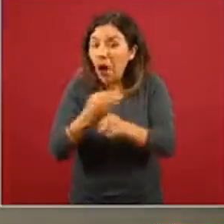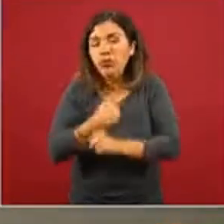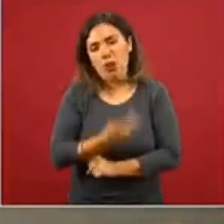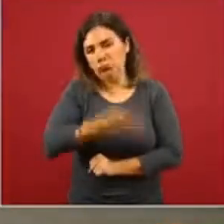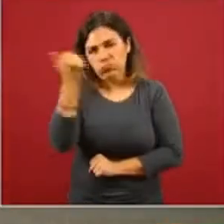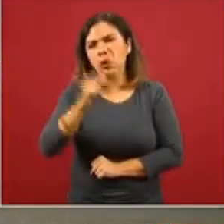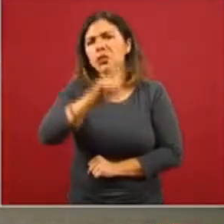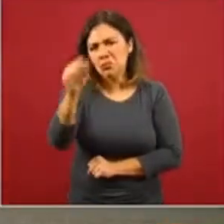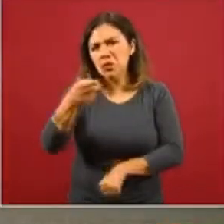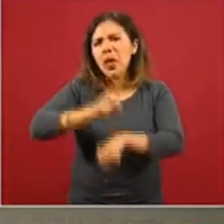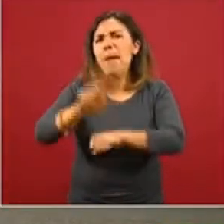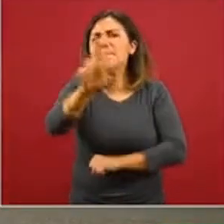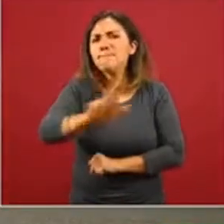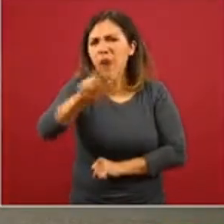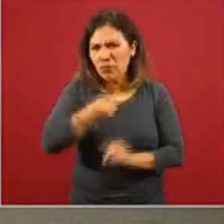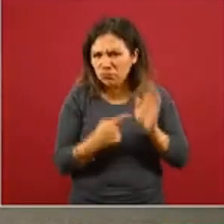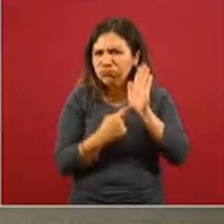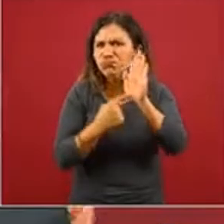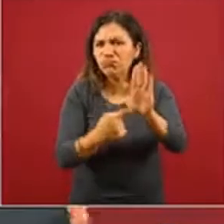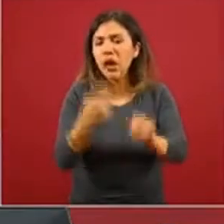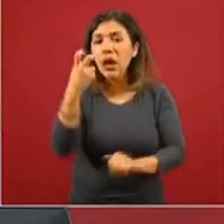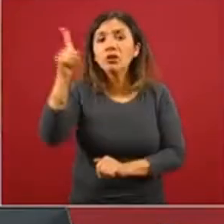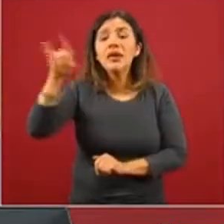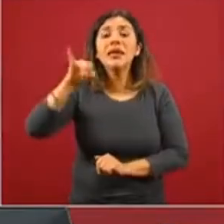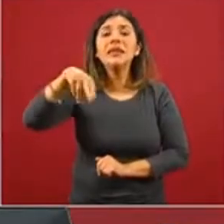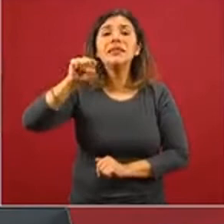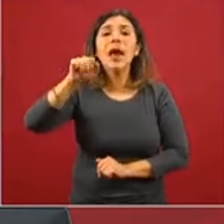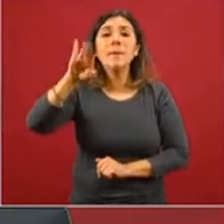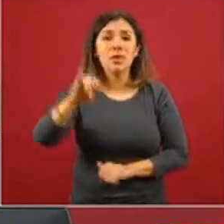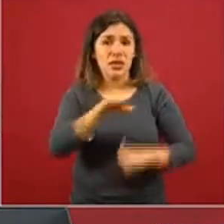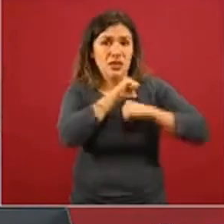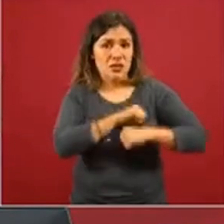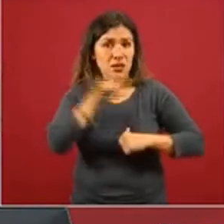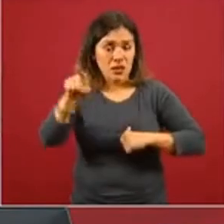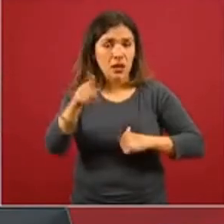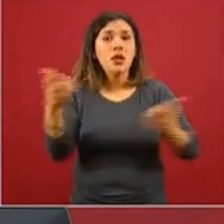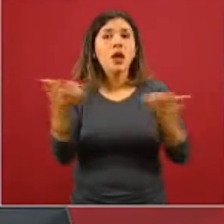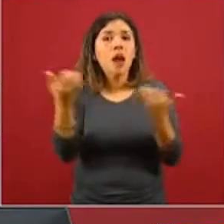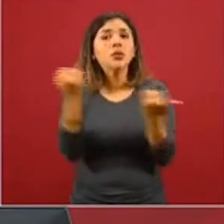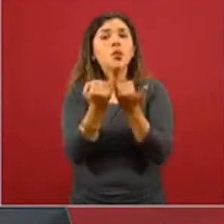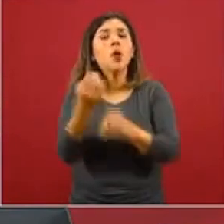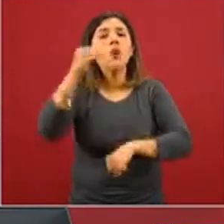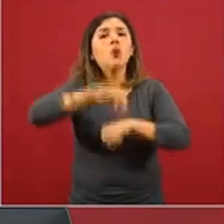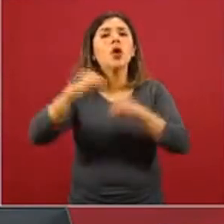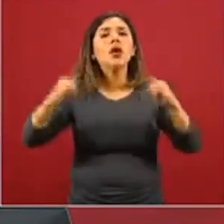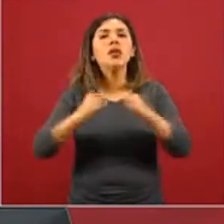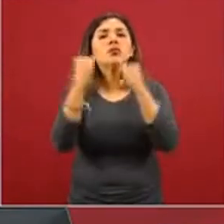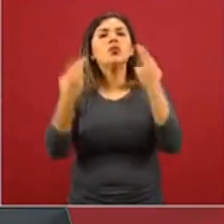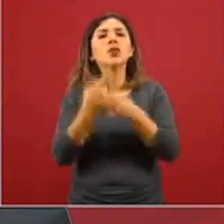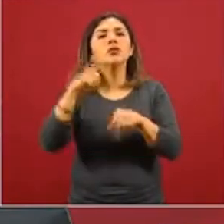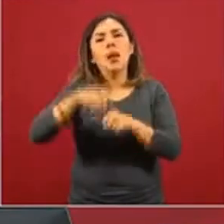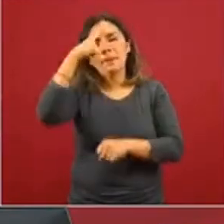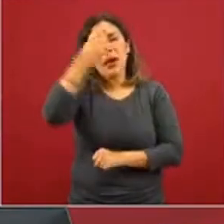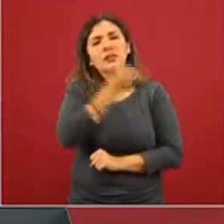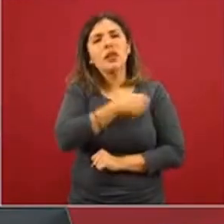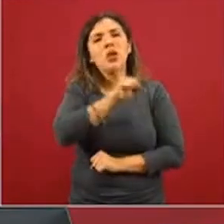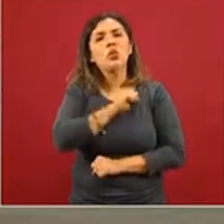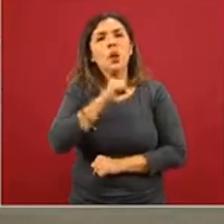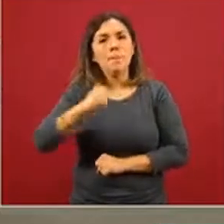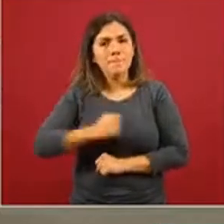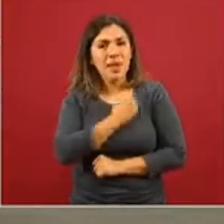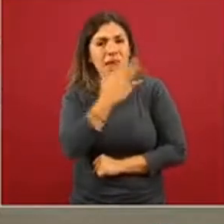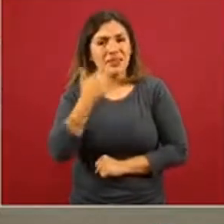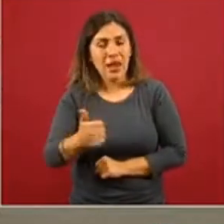conseguimos, lo podemos traer en un martes de pulso. Esto lo lleva el INSABI, entre otras cosas se creó el Instituto de Salud para el Bienestar con